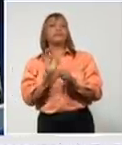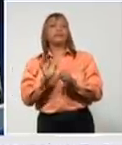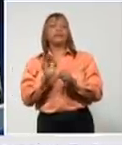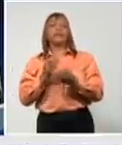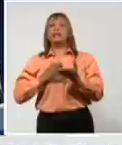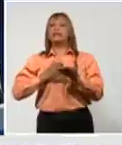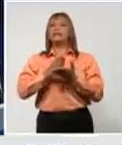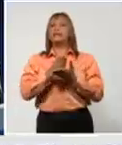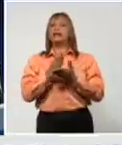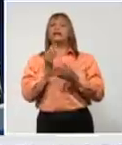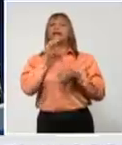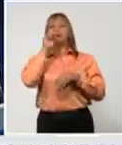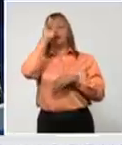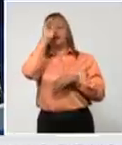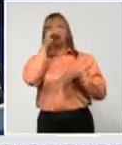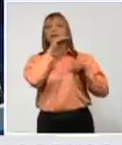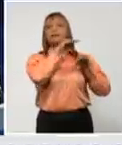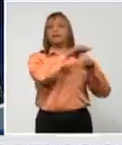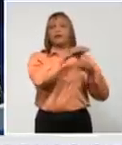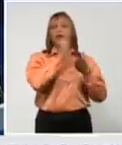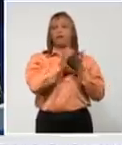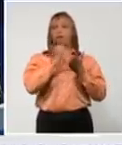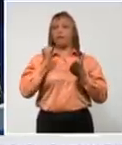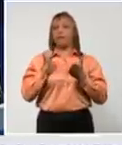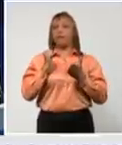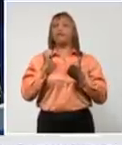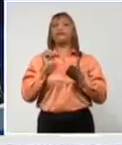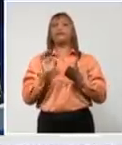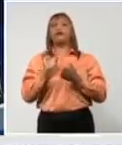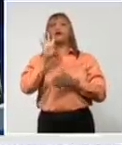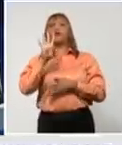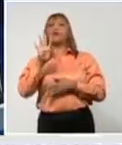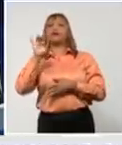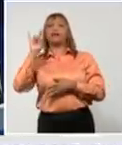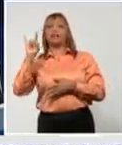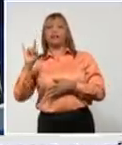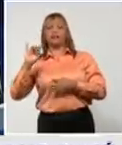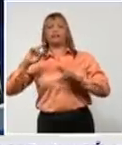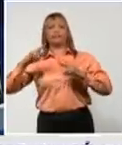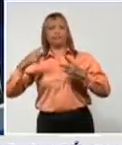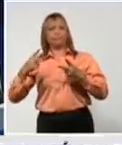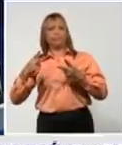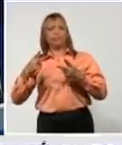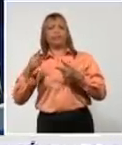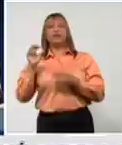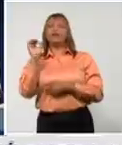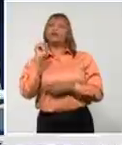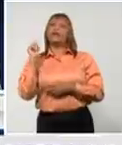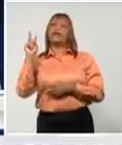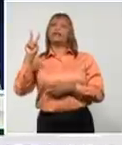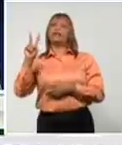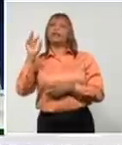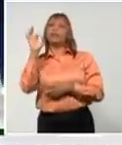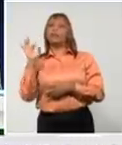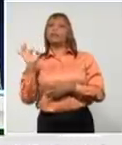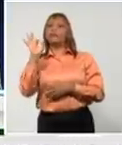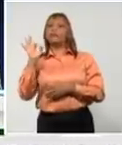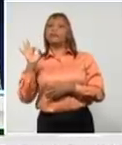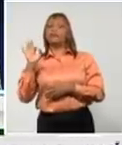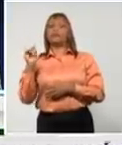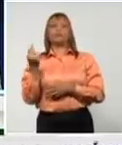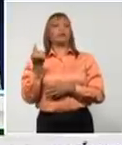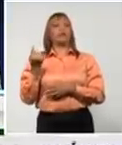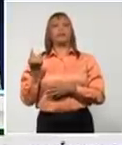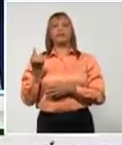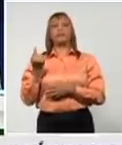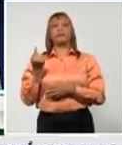mantienen ingresados, confirmados 49, reitero, solo el 2%, una de las cifras